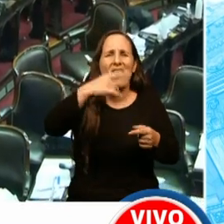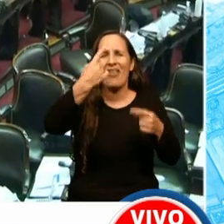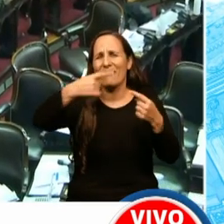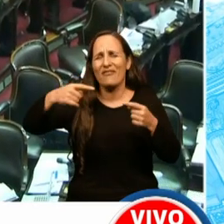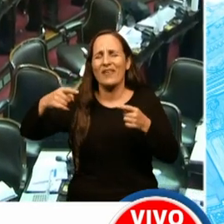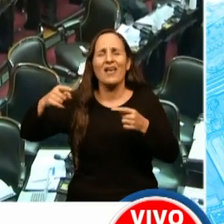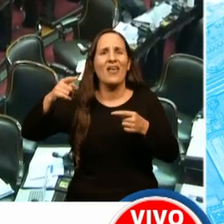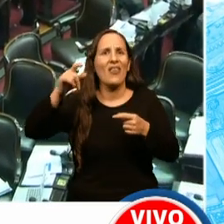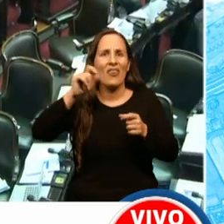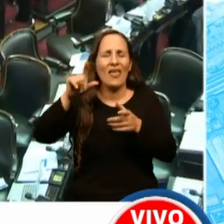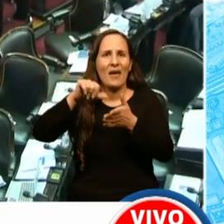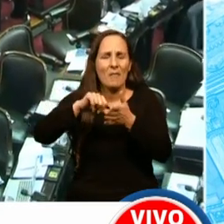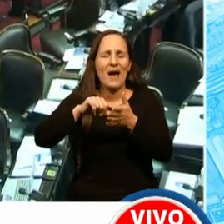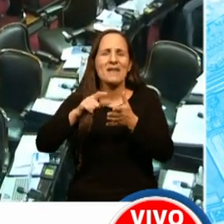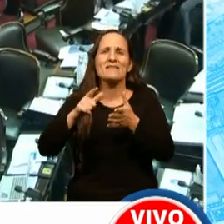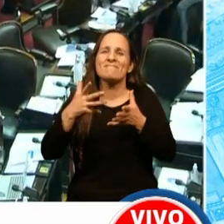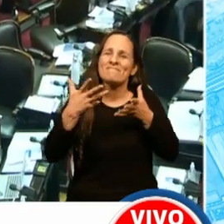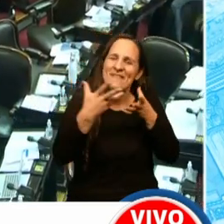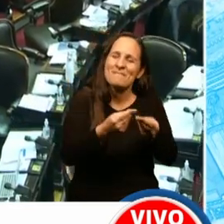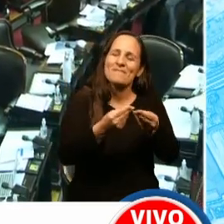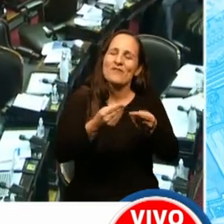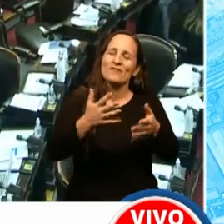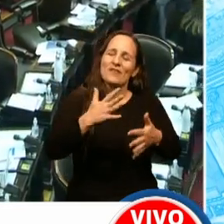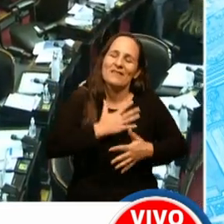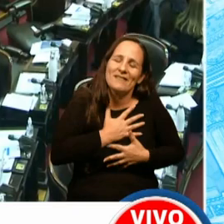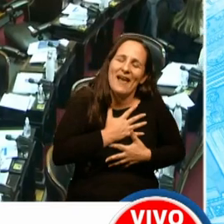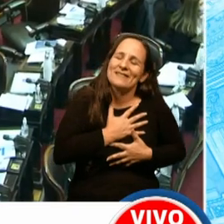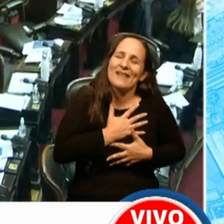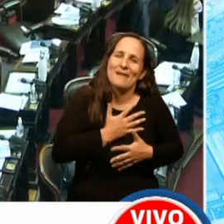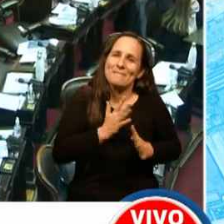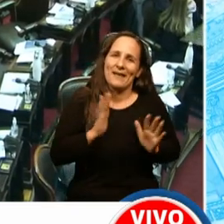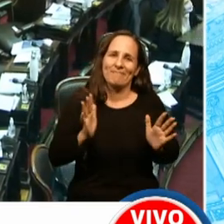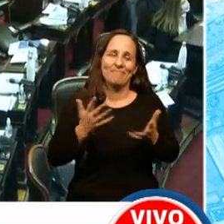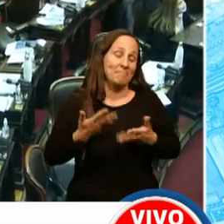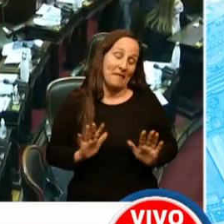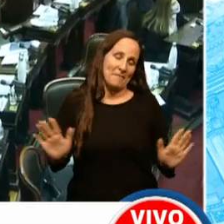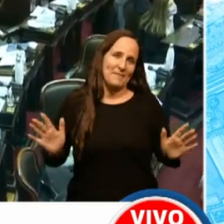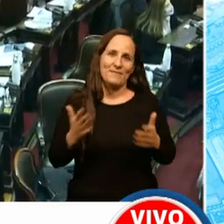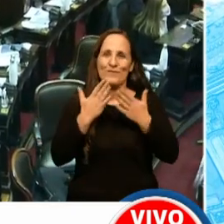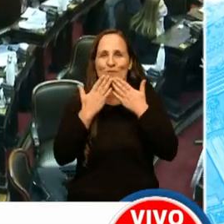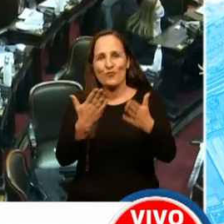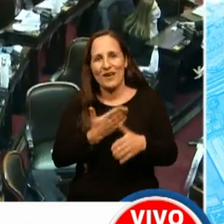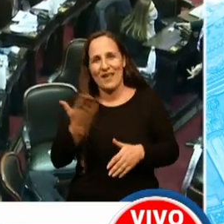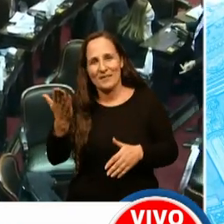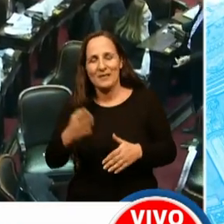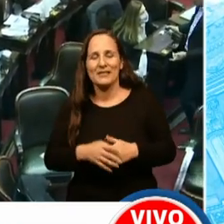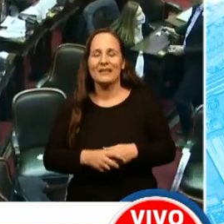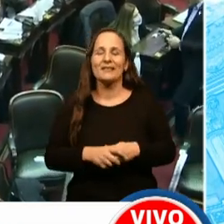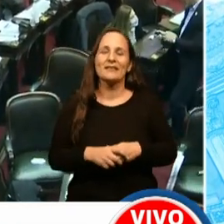y las abracen y las amen simplemente es muchas gracias presidente